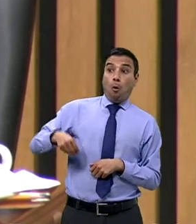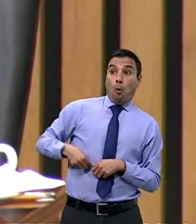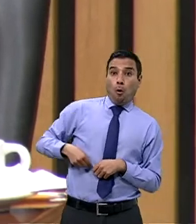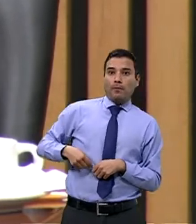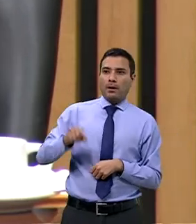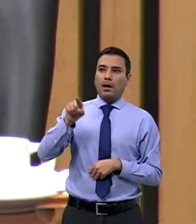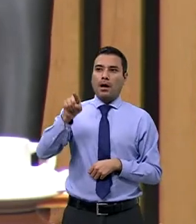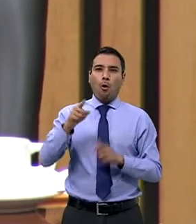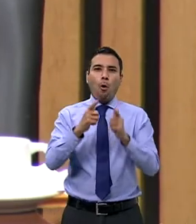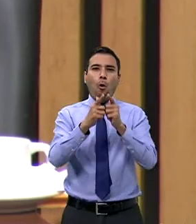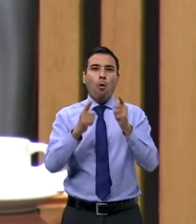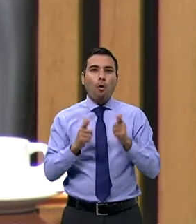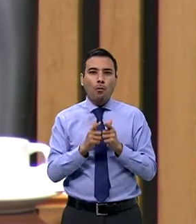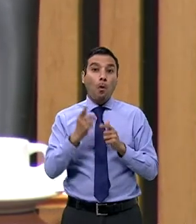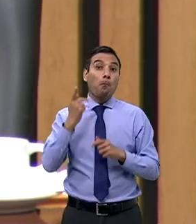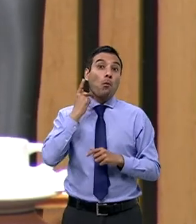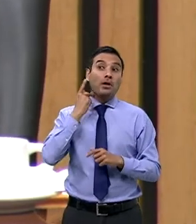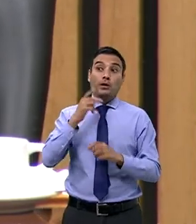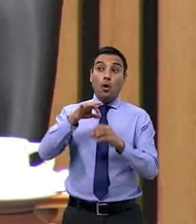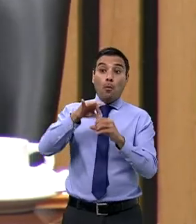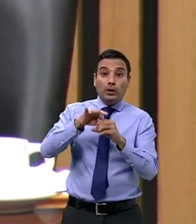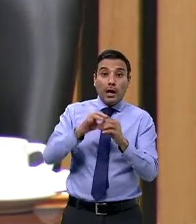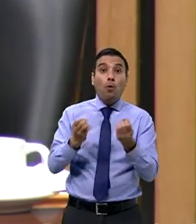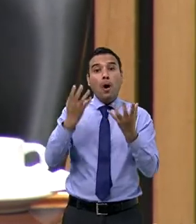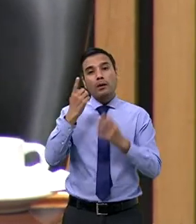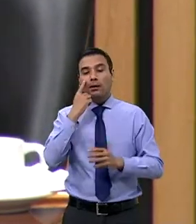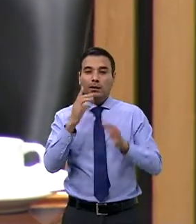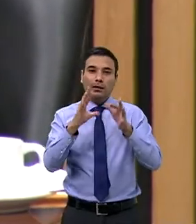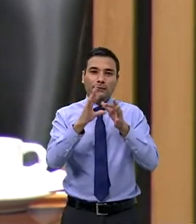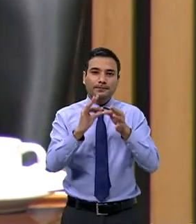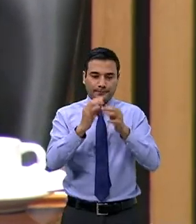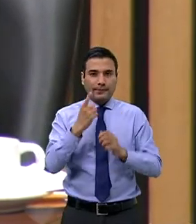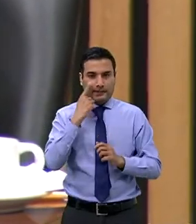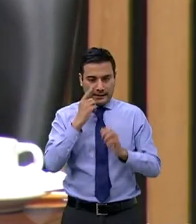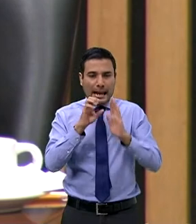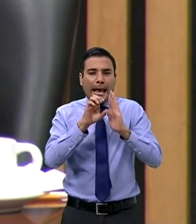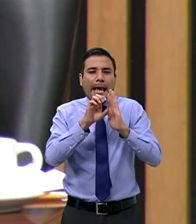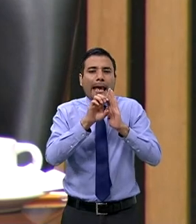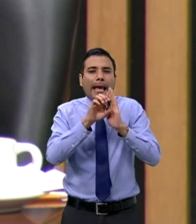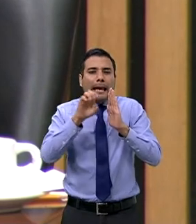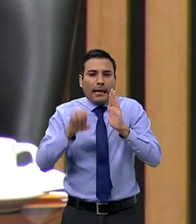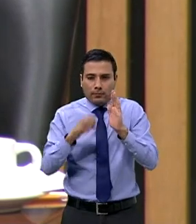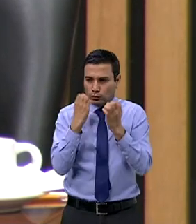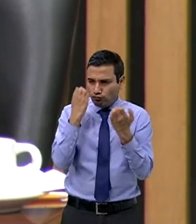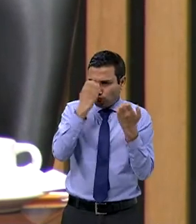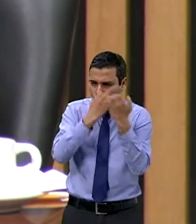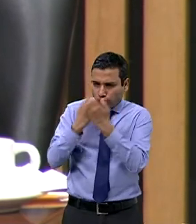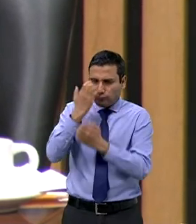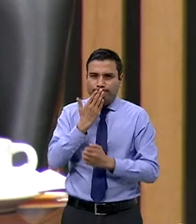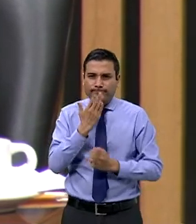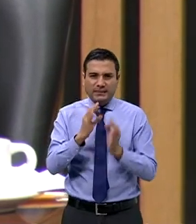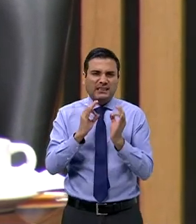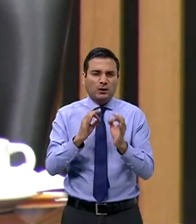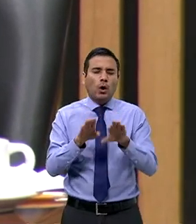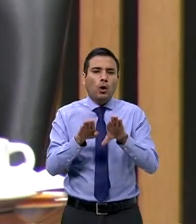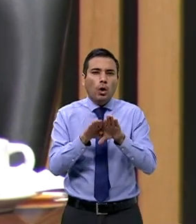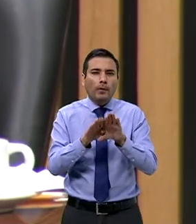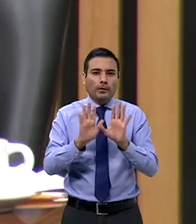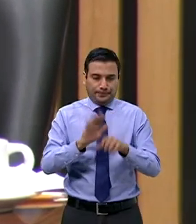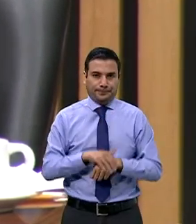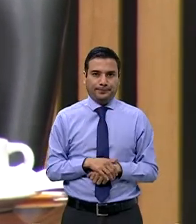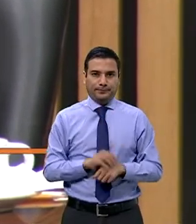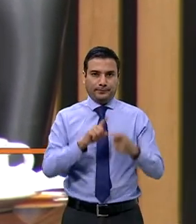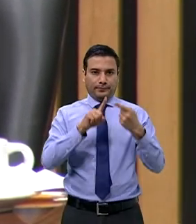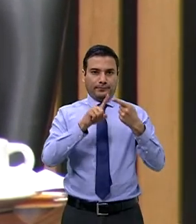partidos políticos ejemplo de un análisis serio cual sería primero cómo dejar de ser